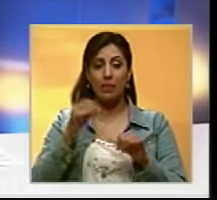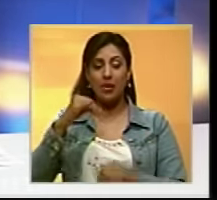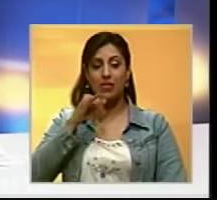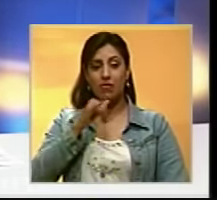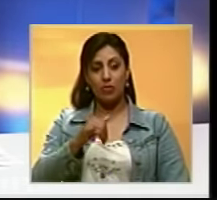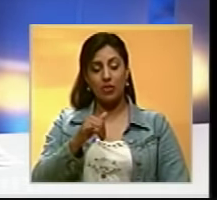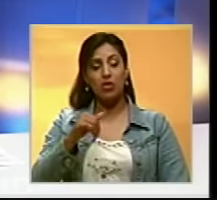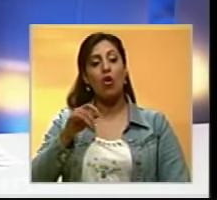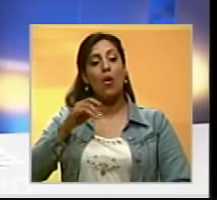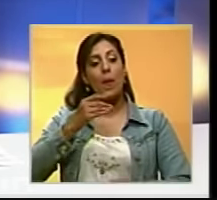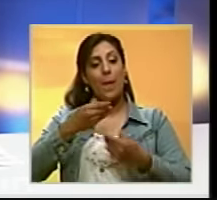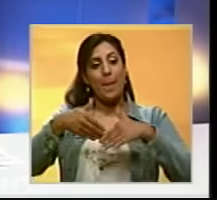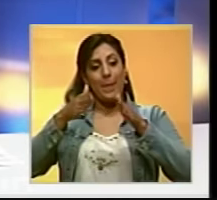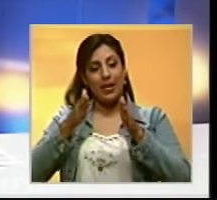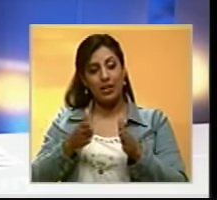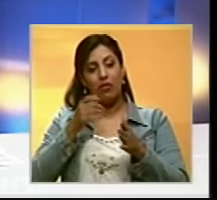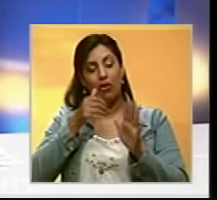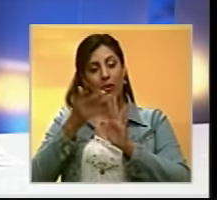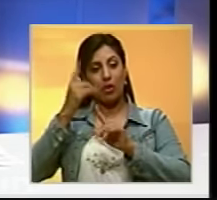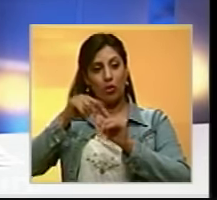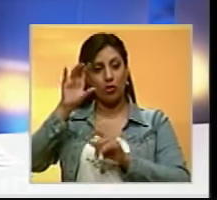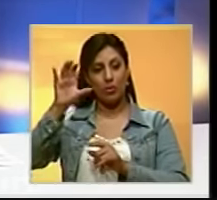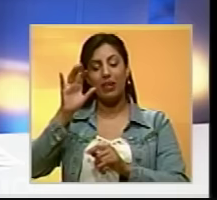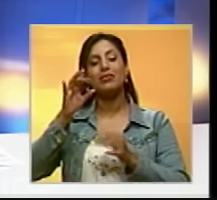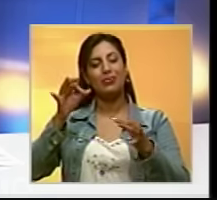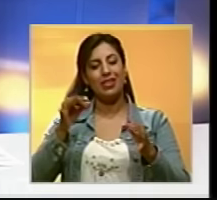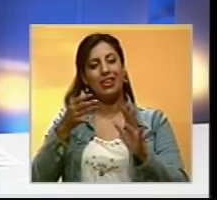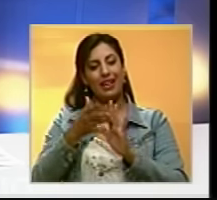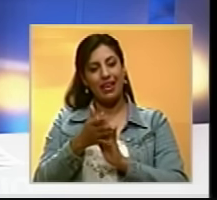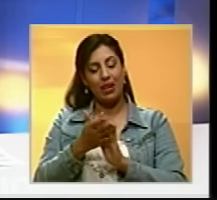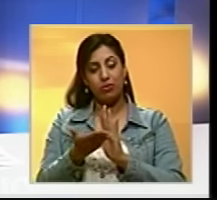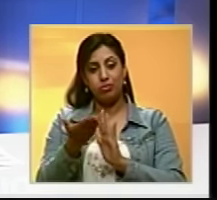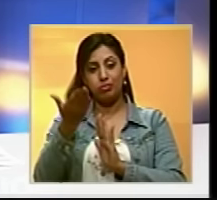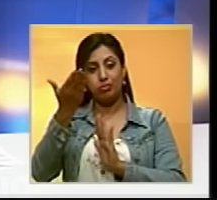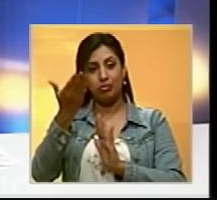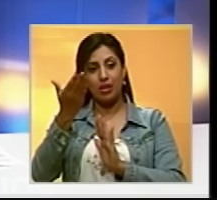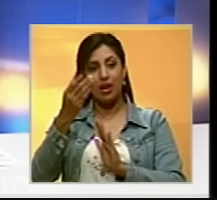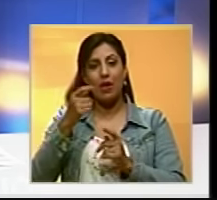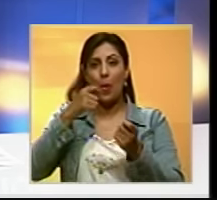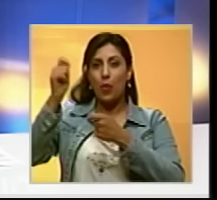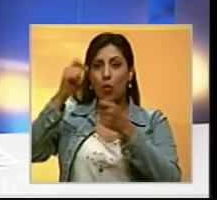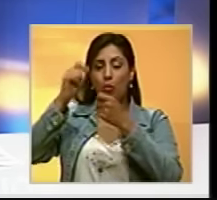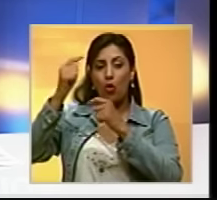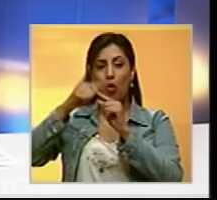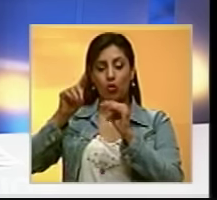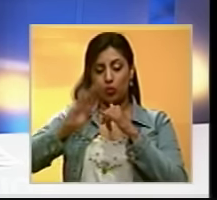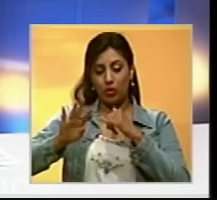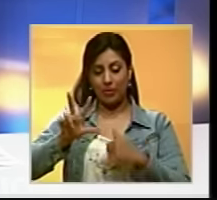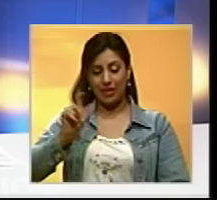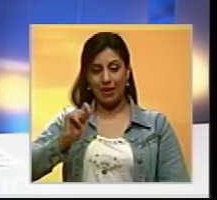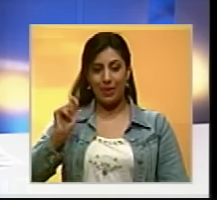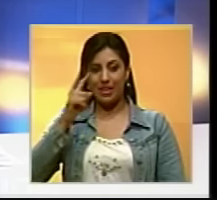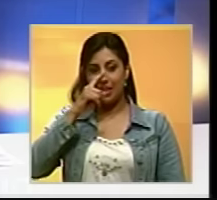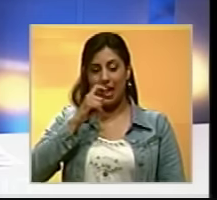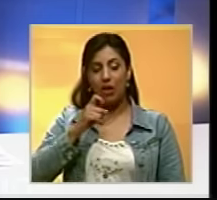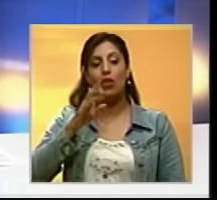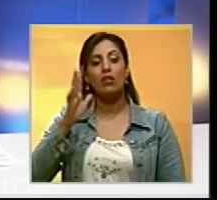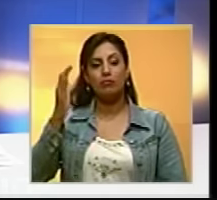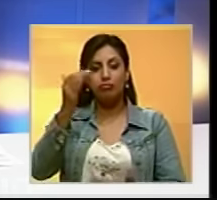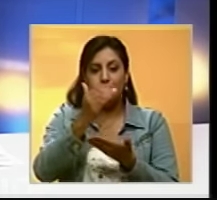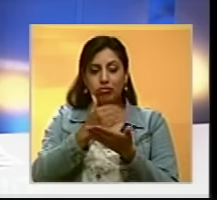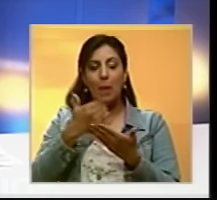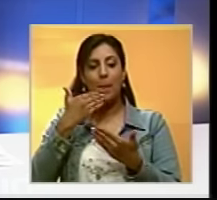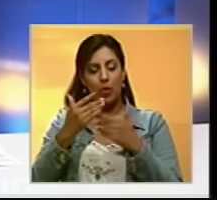faría ministro de comercio exterior e inversión internacional afirmó que con el aumento de las exportaciones en el último trimestre del año se está